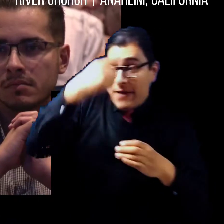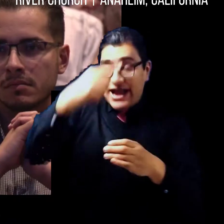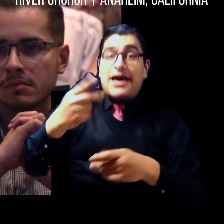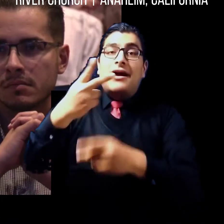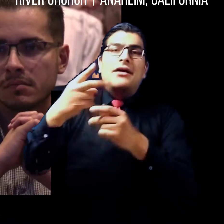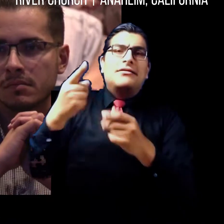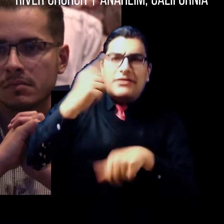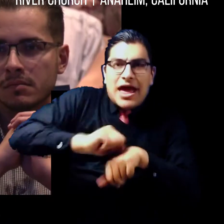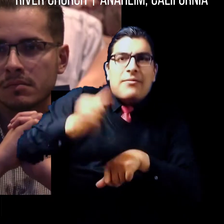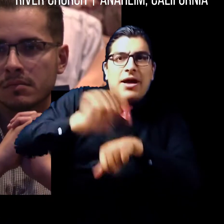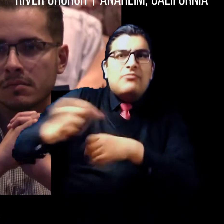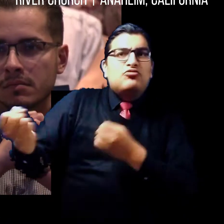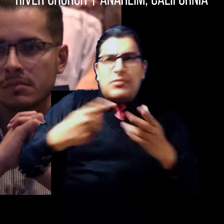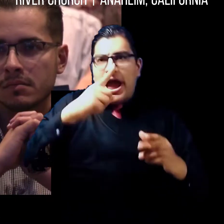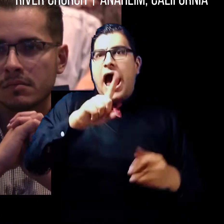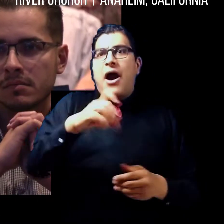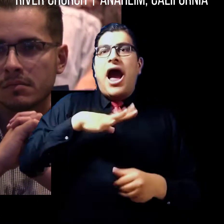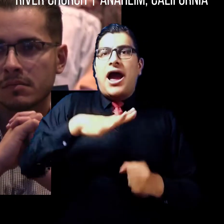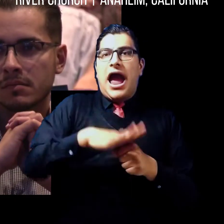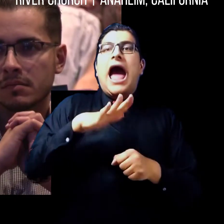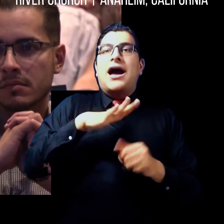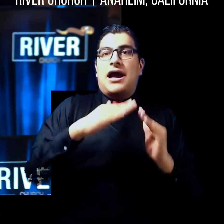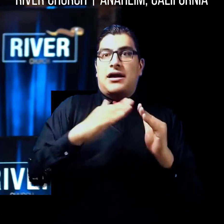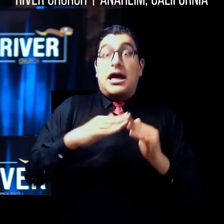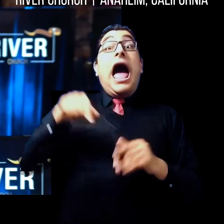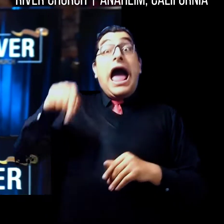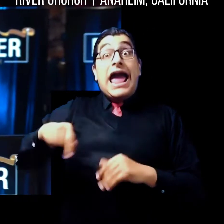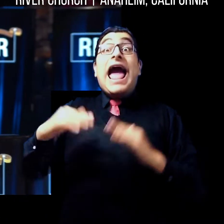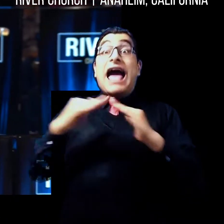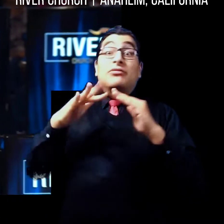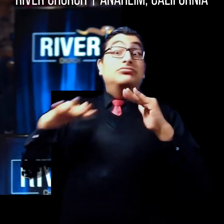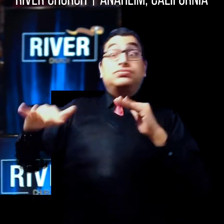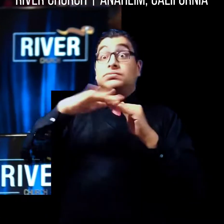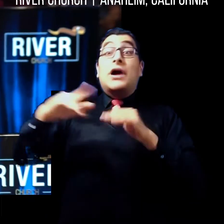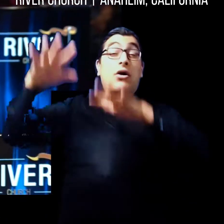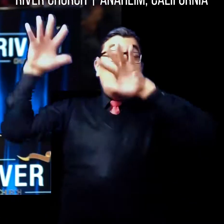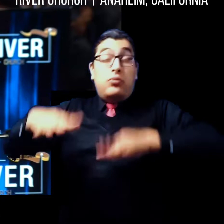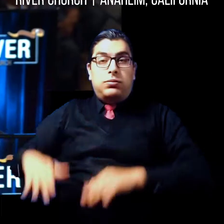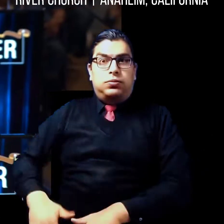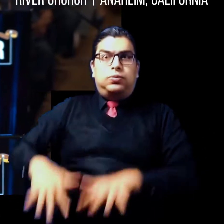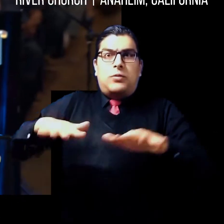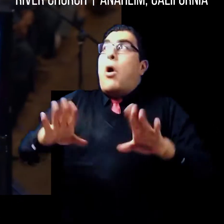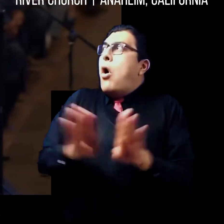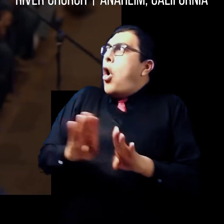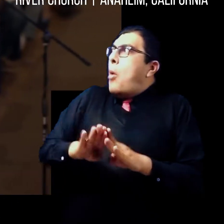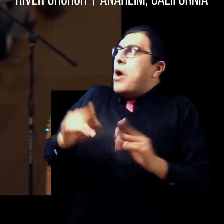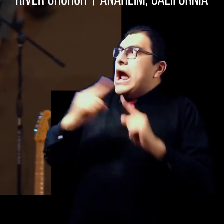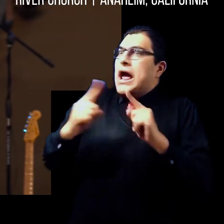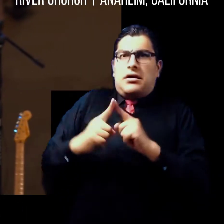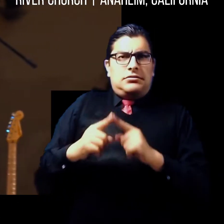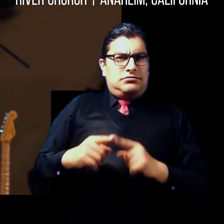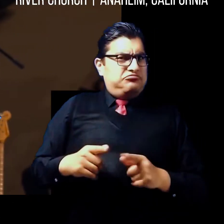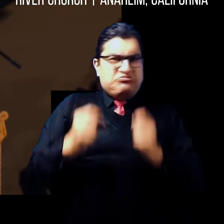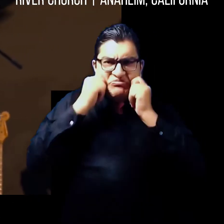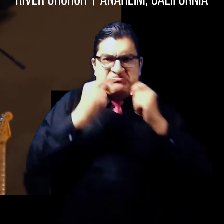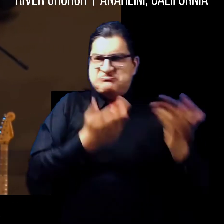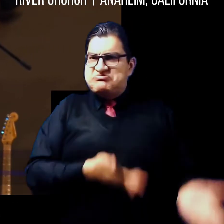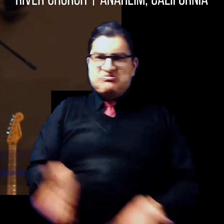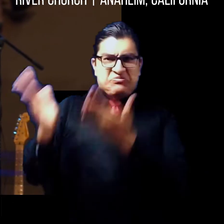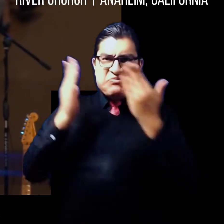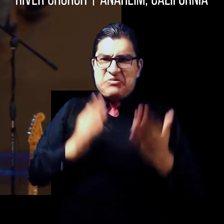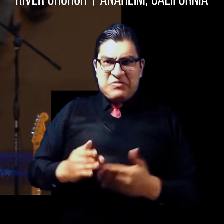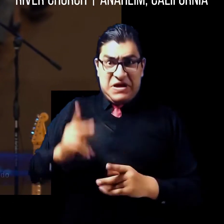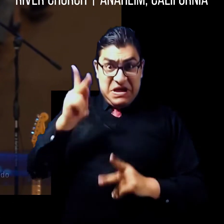Teníamos a Cristo y cuando llovía se inundaba todo el barrio. Y decíamos, ¿cómo vamos a ir a la iglesia? Y en bote, hijo.